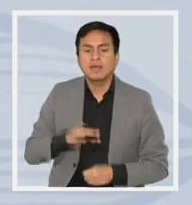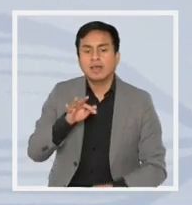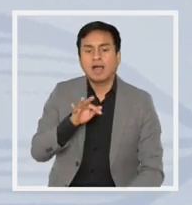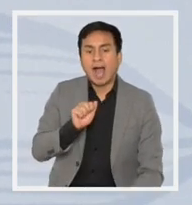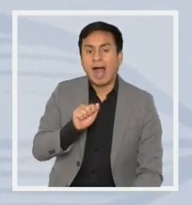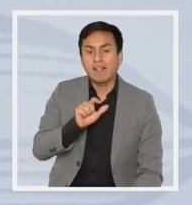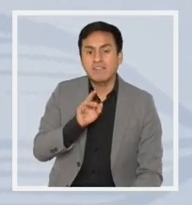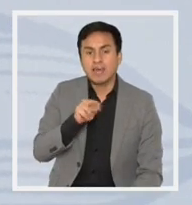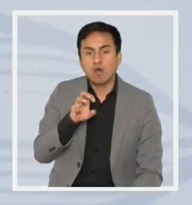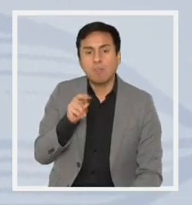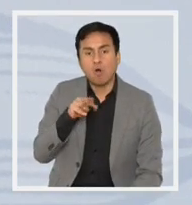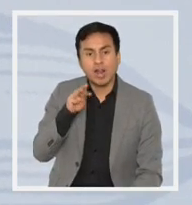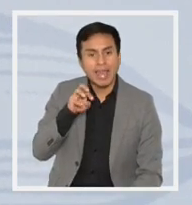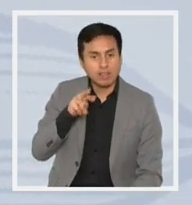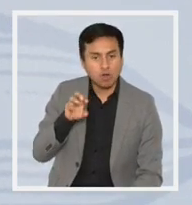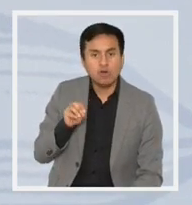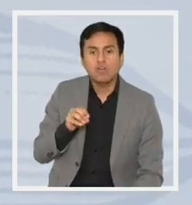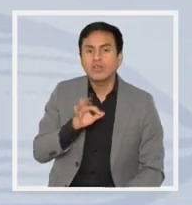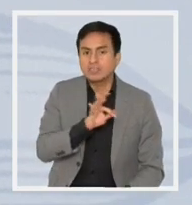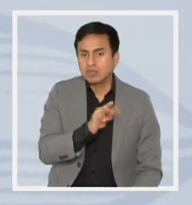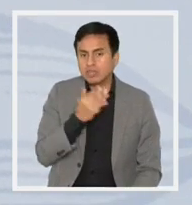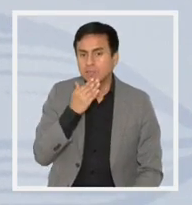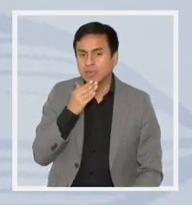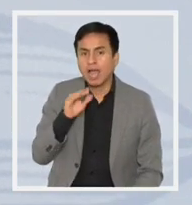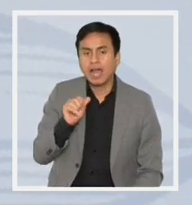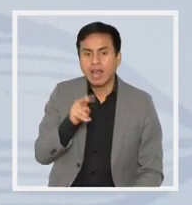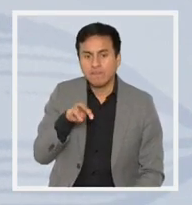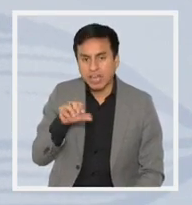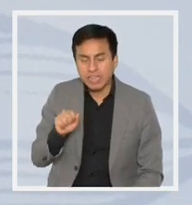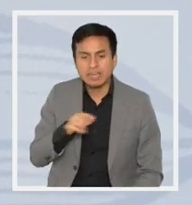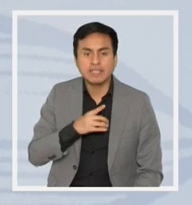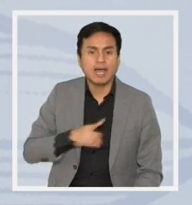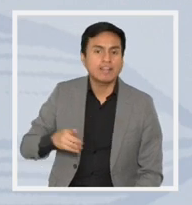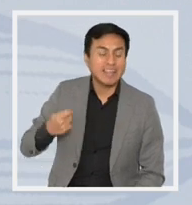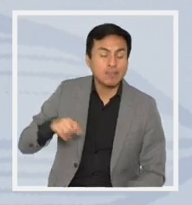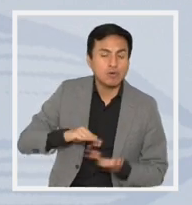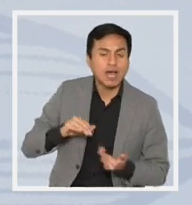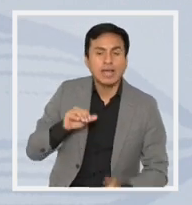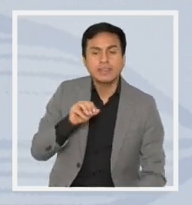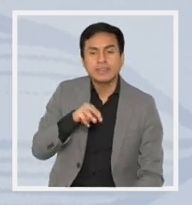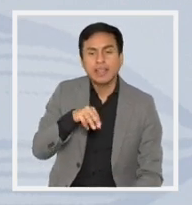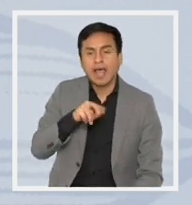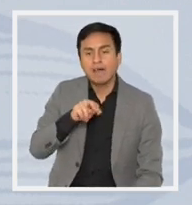Alfredo Moreno, ya lo mencionaba, Francisco Buenchumilla, Carmen Gloria Aravena, senadora, Sebastián Navellán,